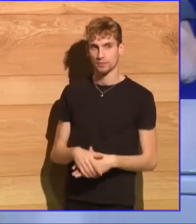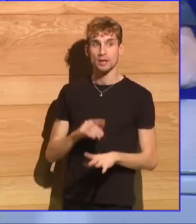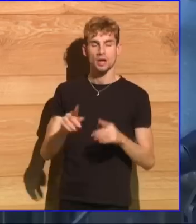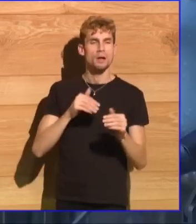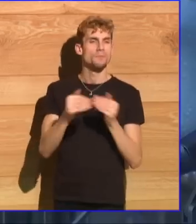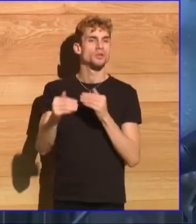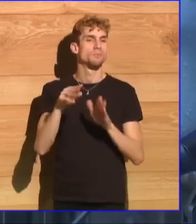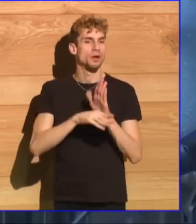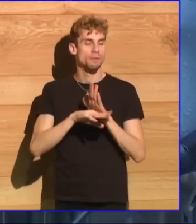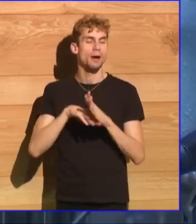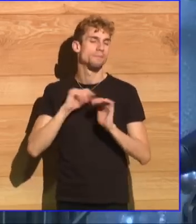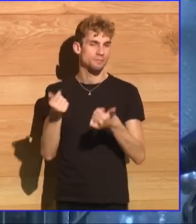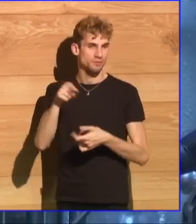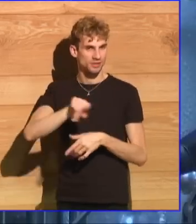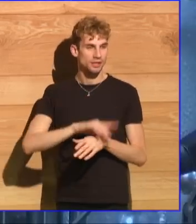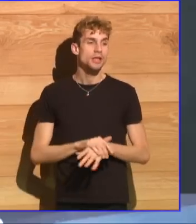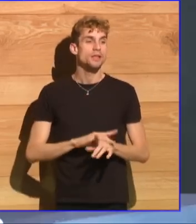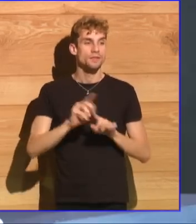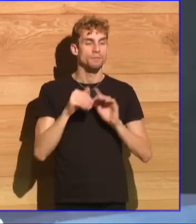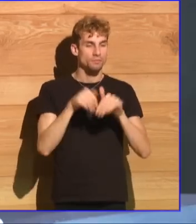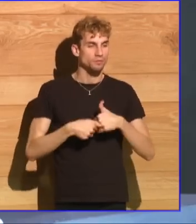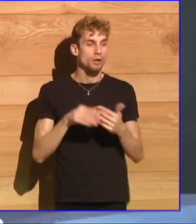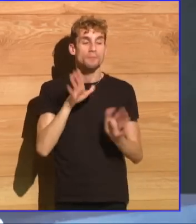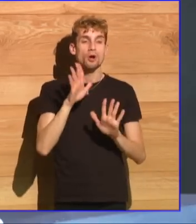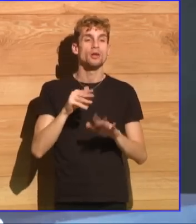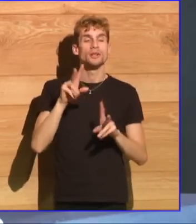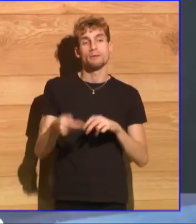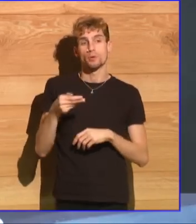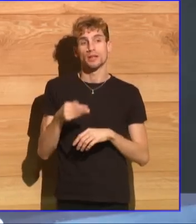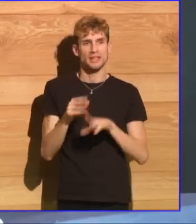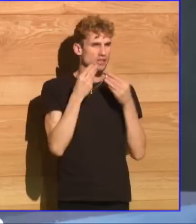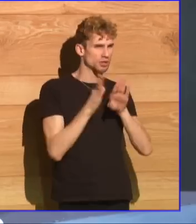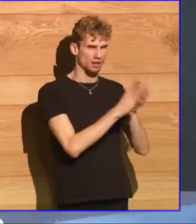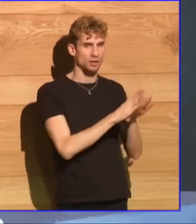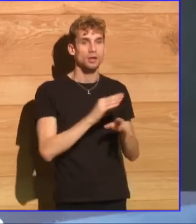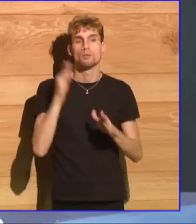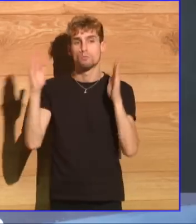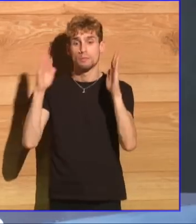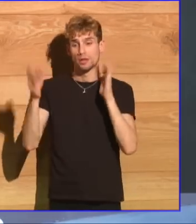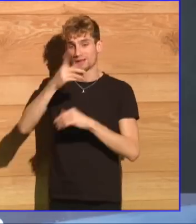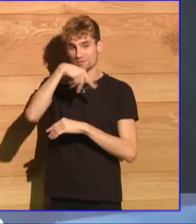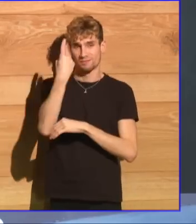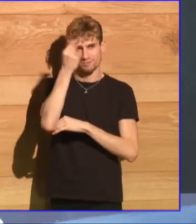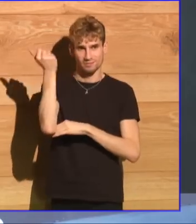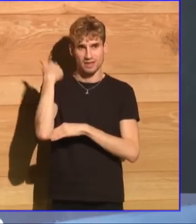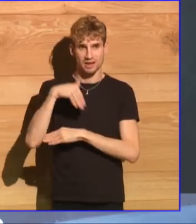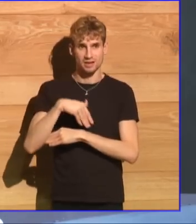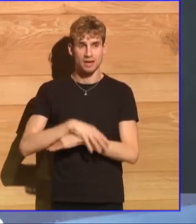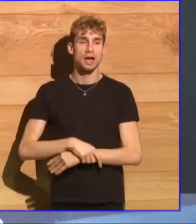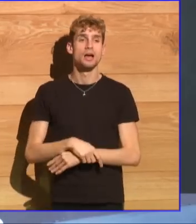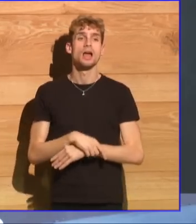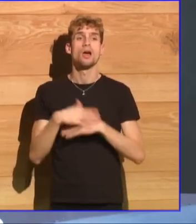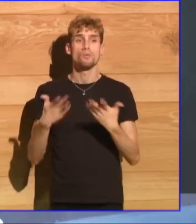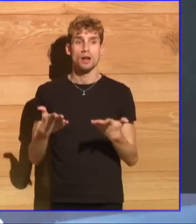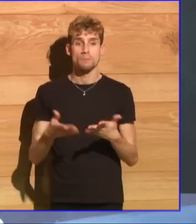ahí. Vamos a tener que recuperarla, pero lo fundamental al margen de la historia, en ese momento que ya hemos olvidado, es cómo